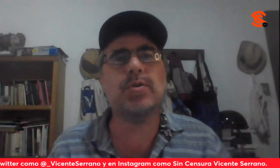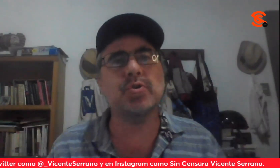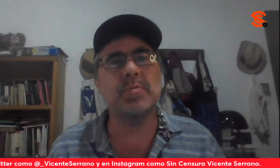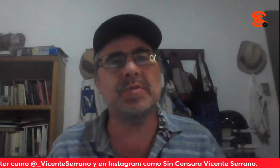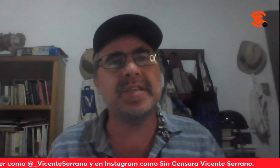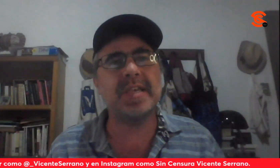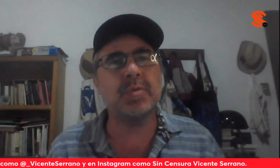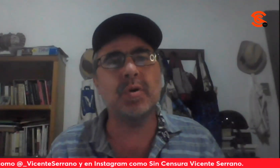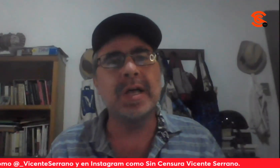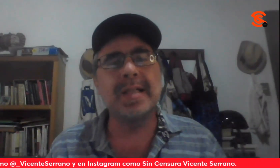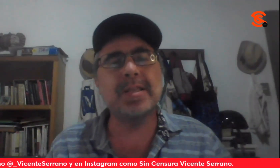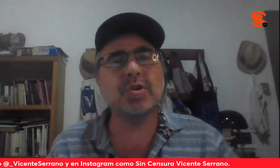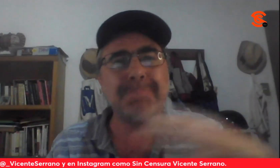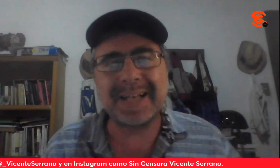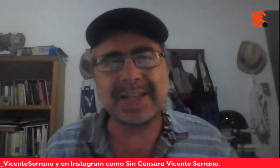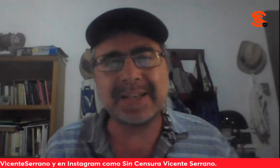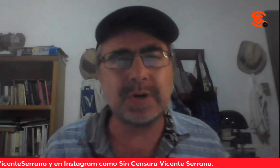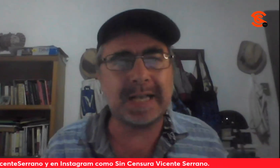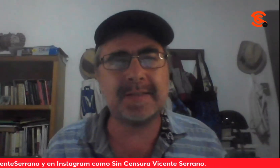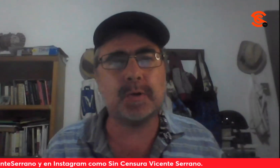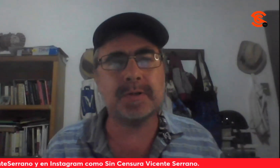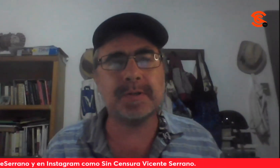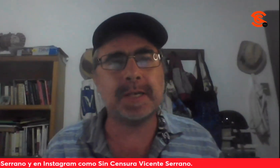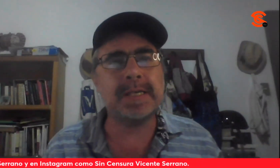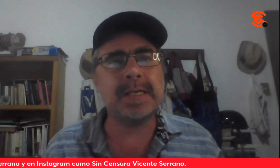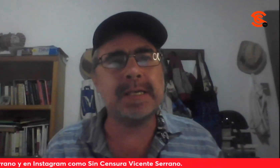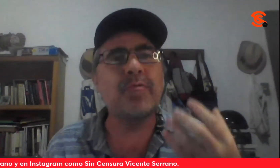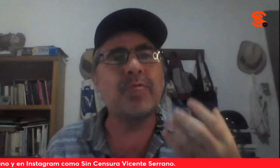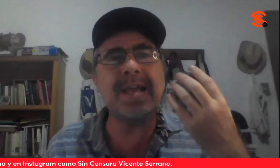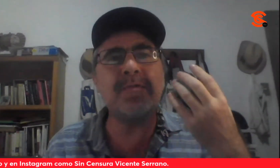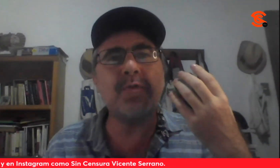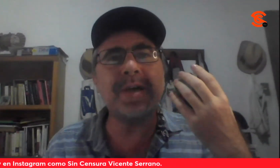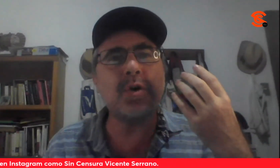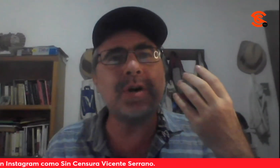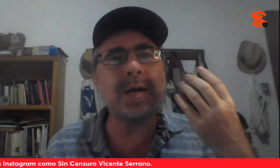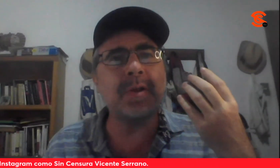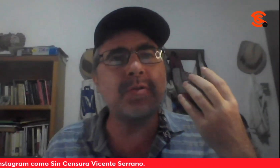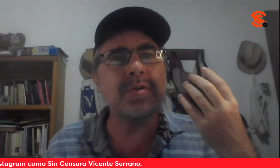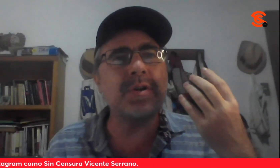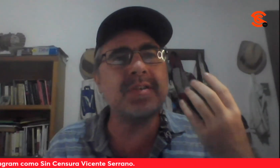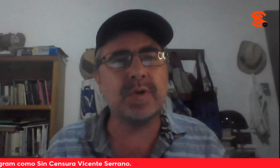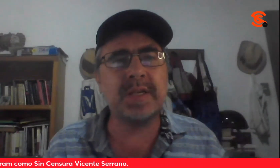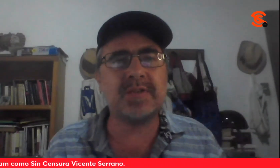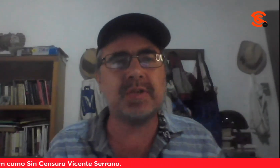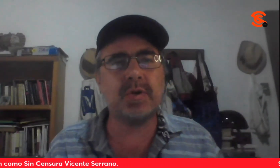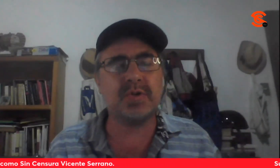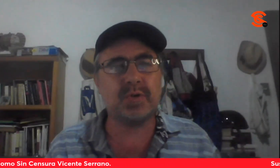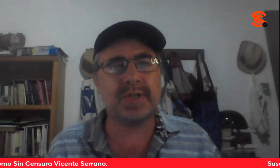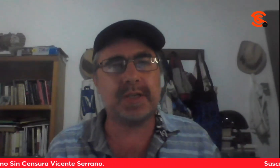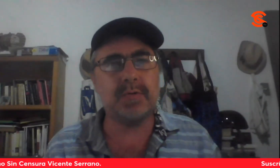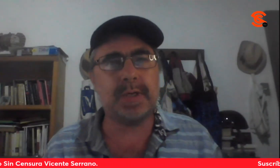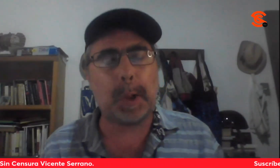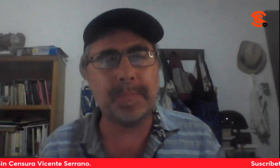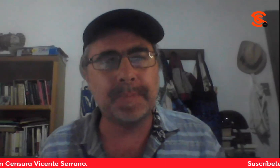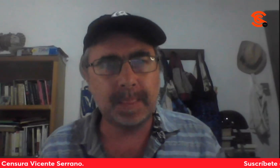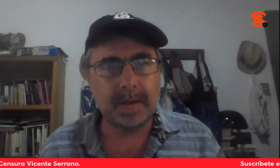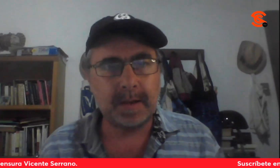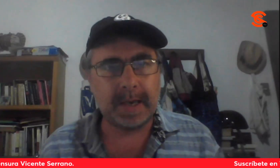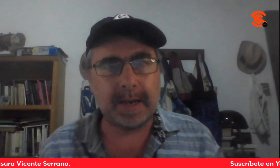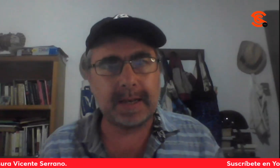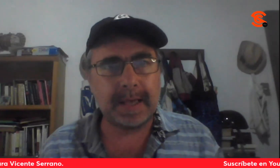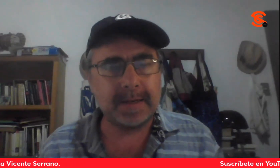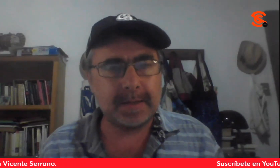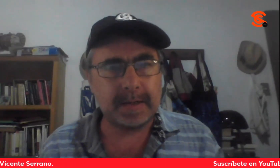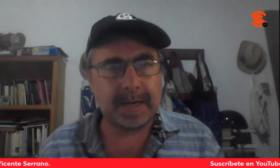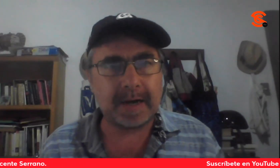jurásicos, Luis Guillermo, de los más jurásicos ahí. Él fue colaborador de Ulises Ruiz, Dios nos ayude, ¿no?